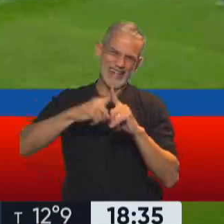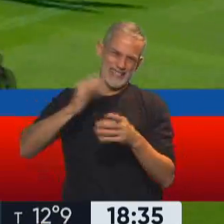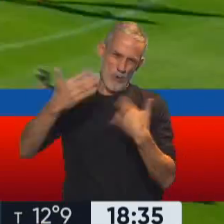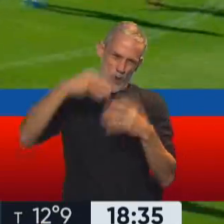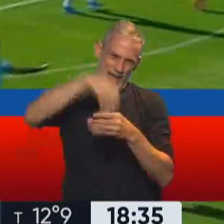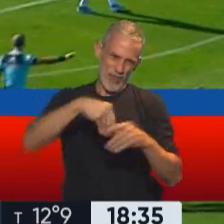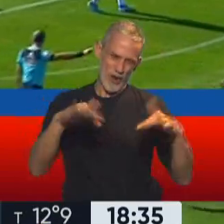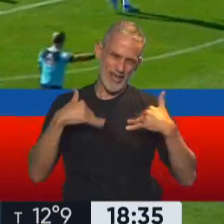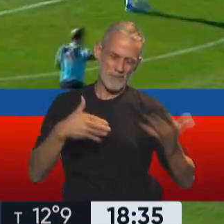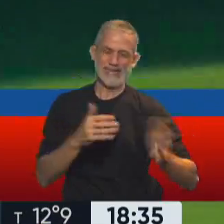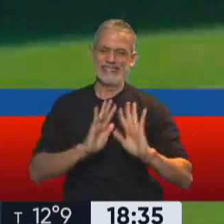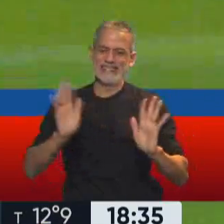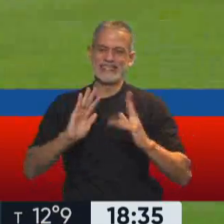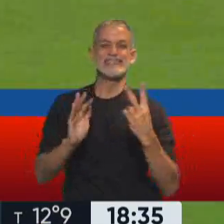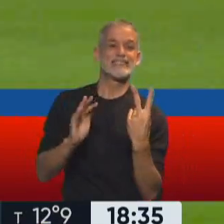imagínate